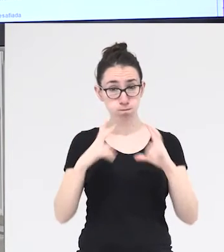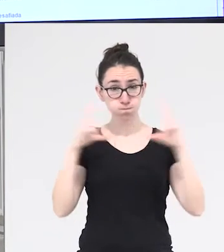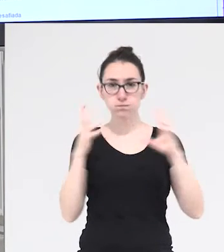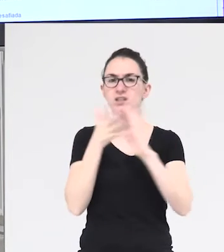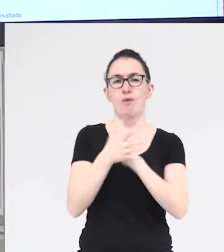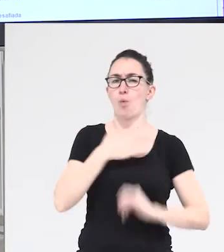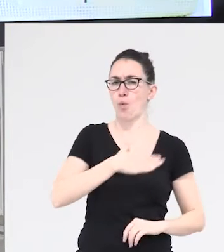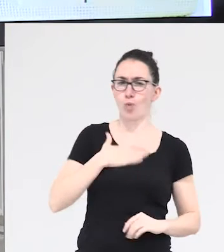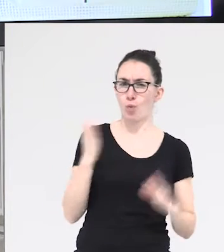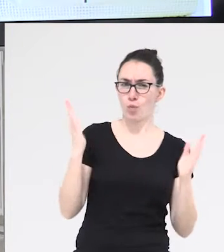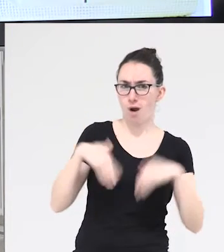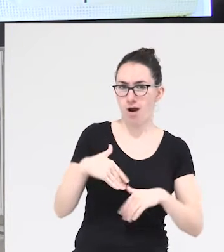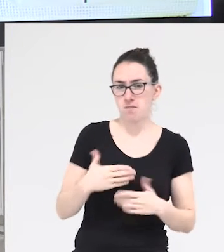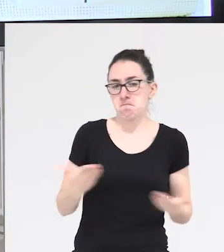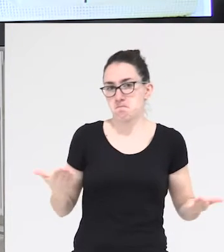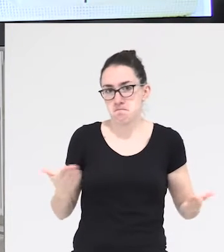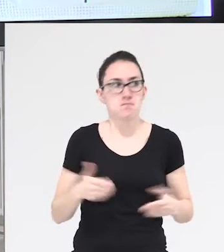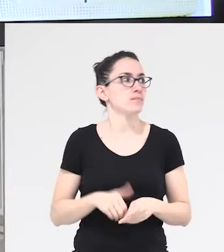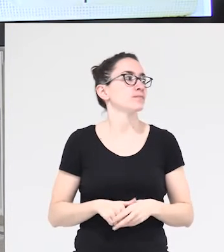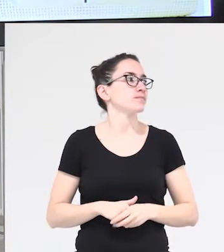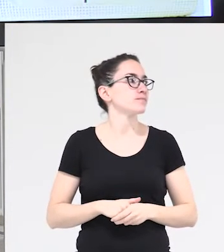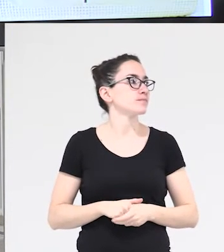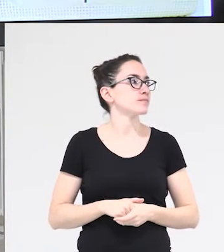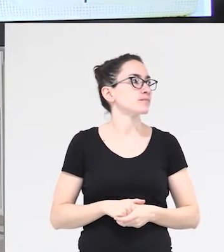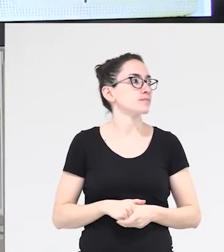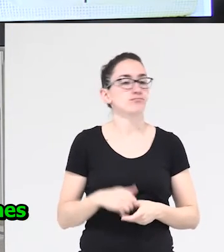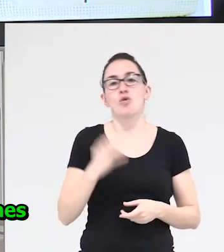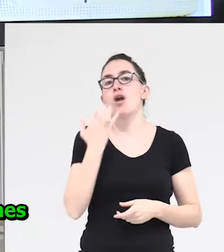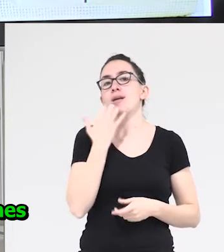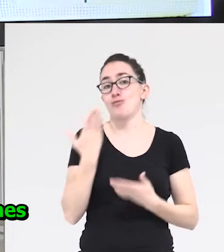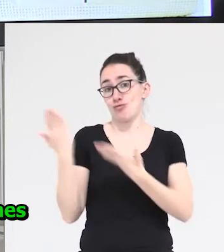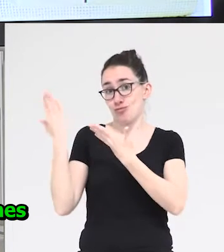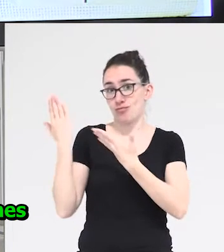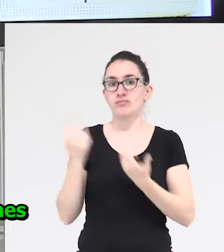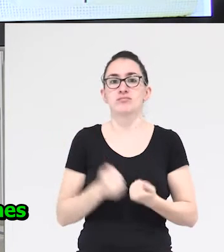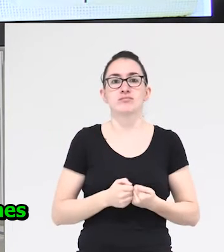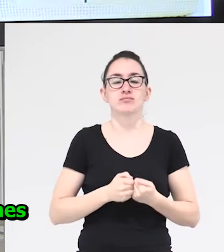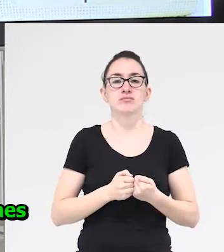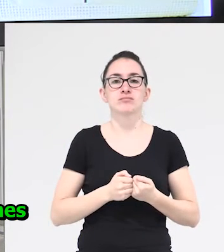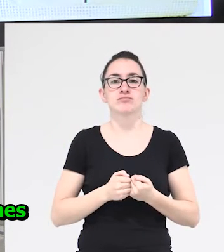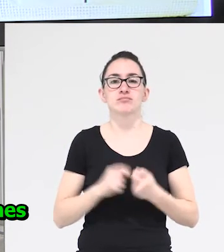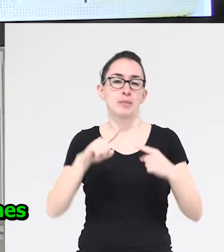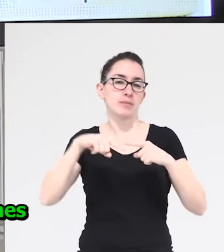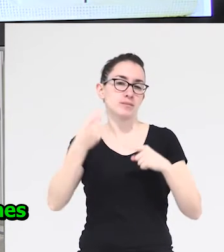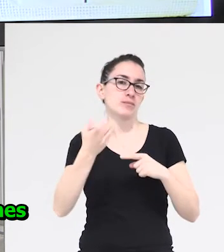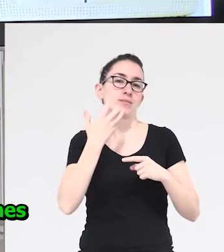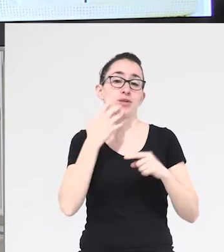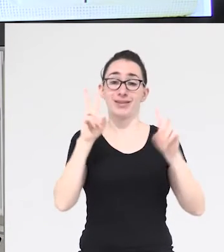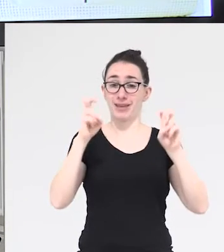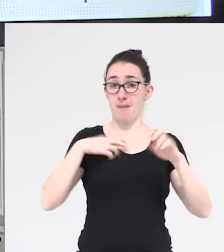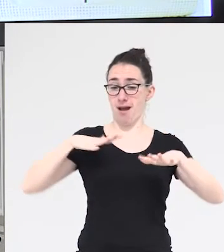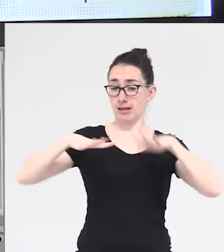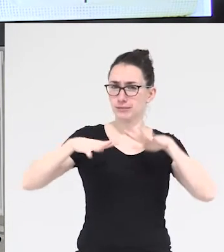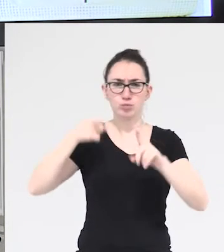¿no? Entonces, este tipo de cosas. Luego, las que estamos en cuestiones de activismos de la